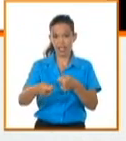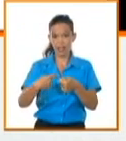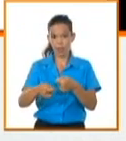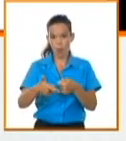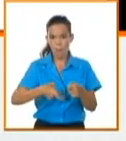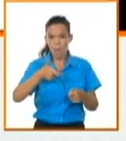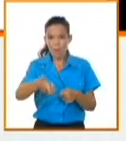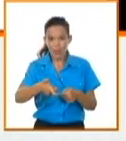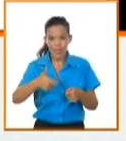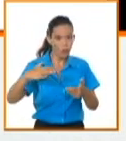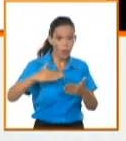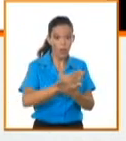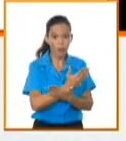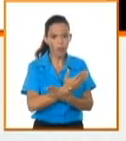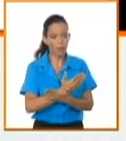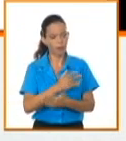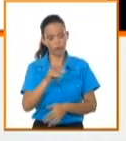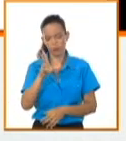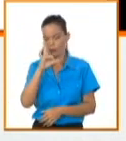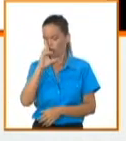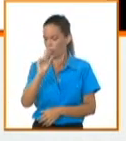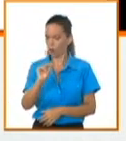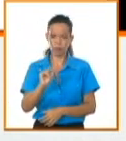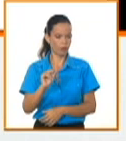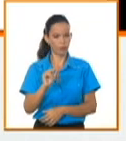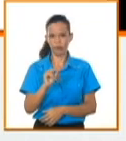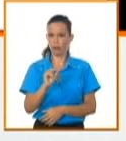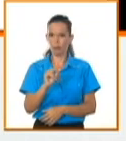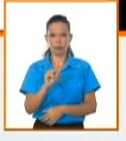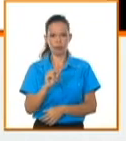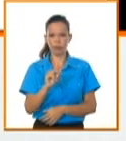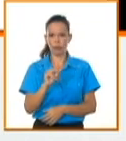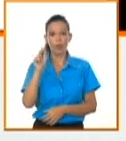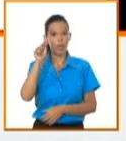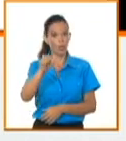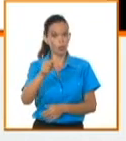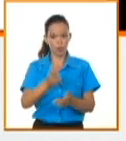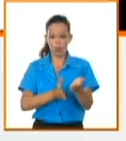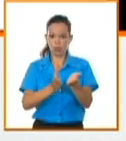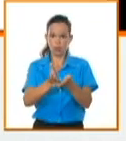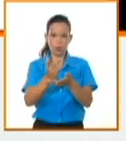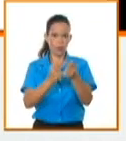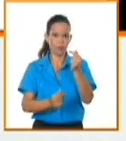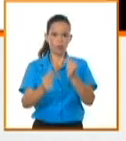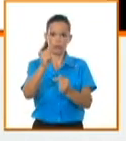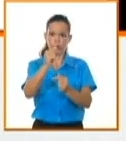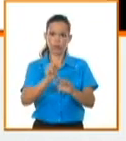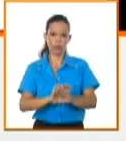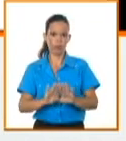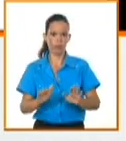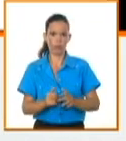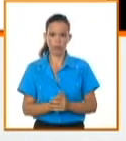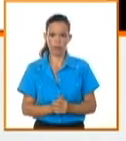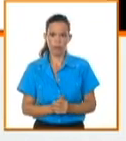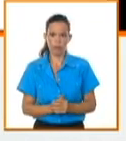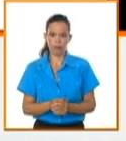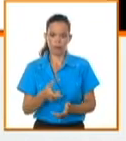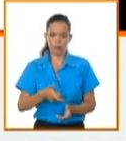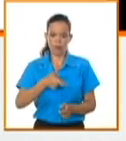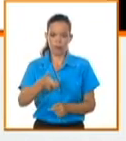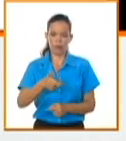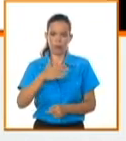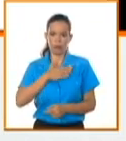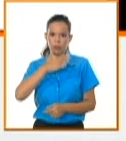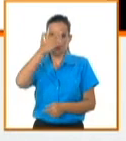es la moneda que se emite por el país es el medio de pago diríamos en desde su sufrimiento primero Pero además